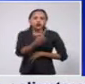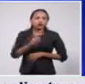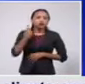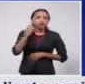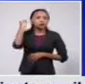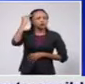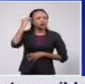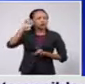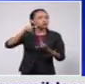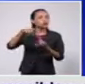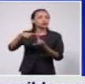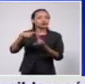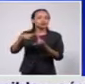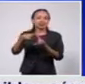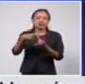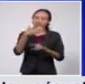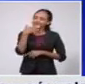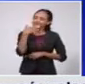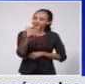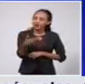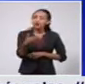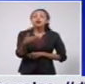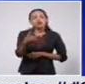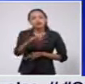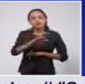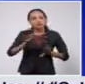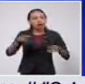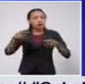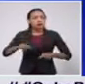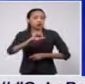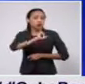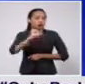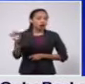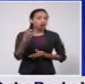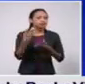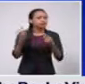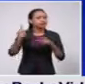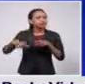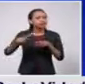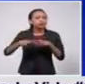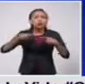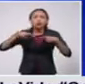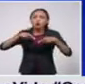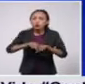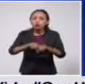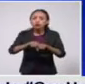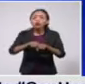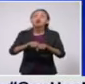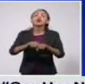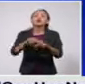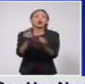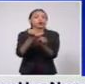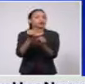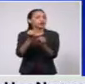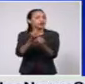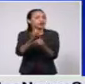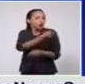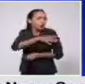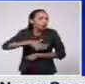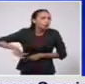que se deben de lograr de conjunto con la participación popular en la